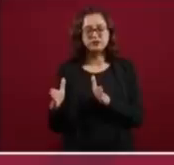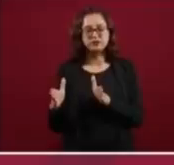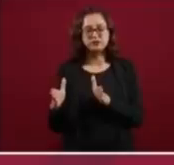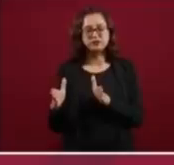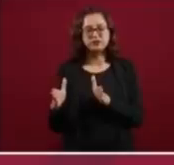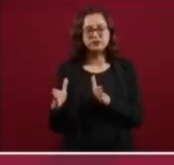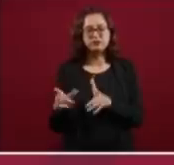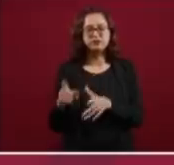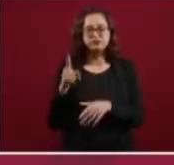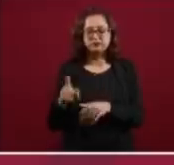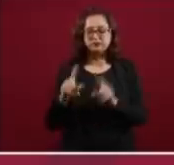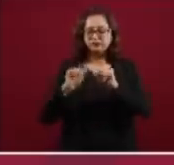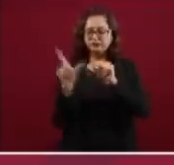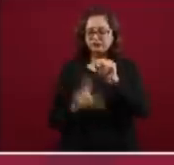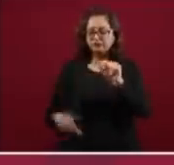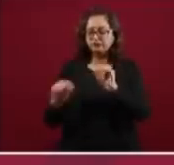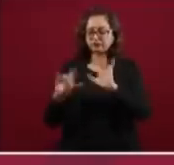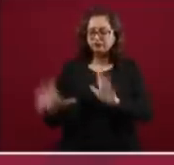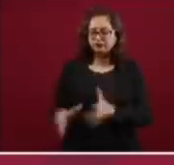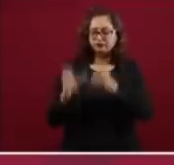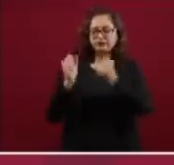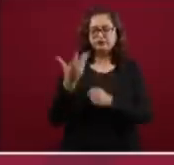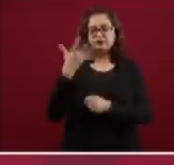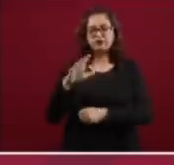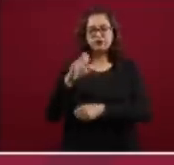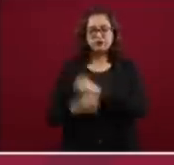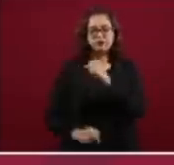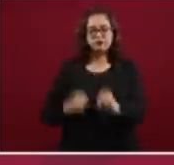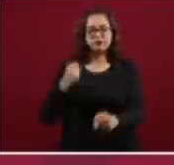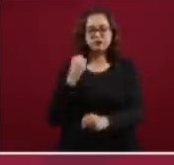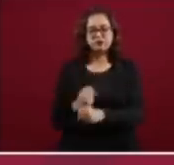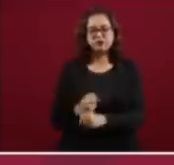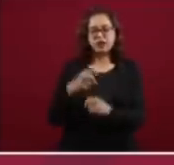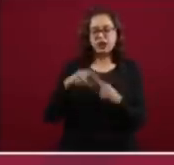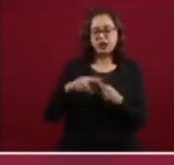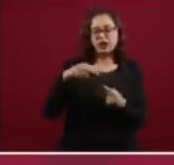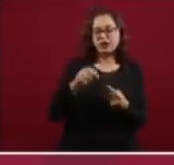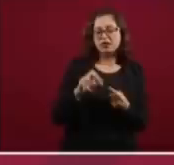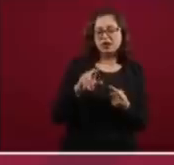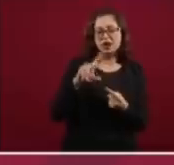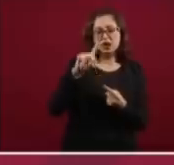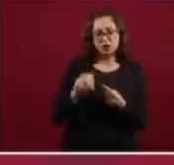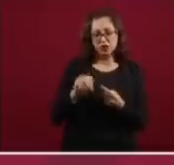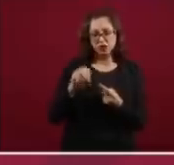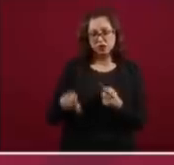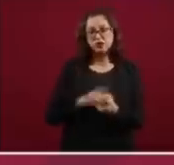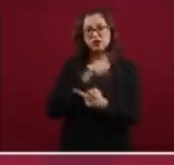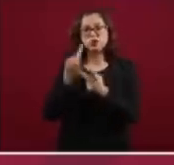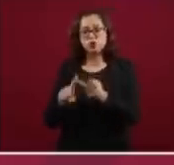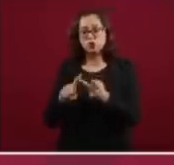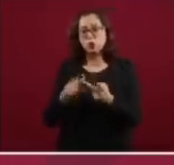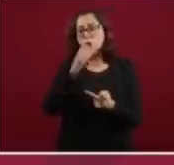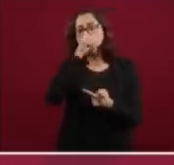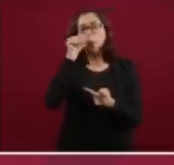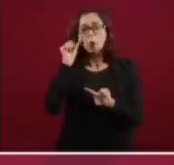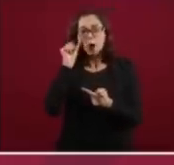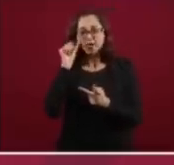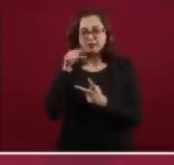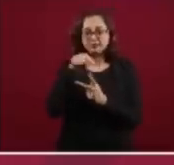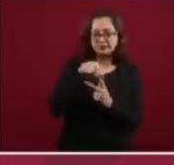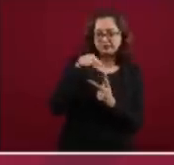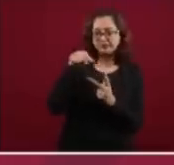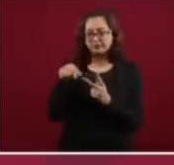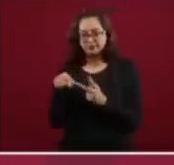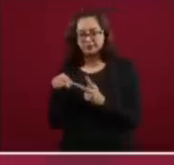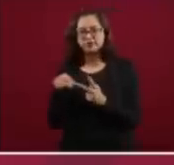la república restaurada los 10 años de gobierno de lerdo y de juárez de juárez y de left